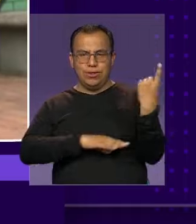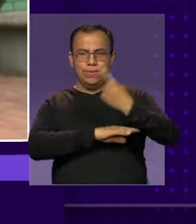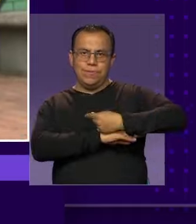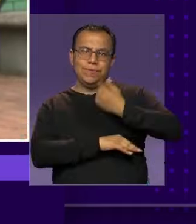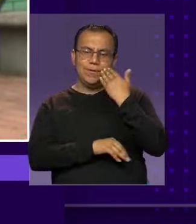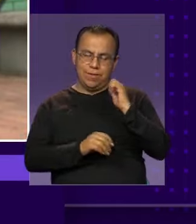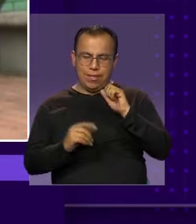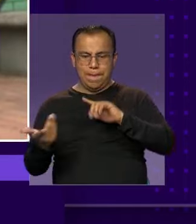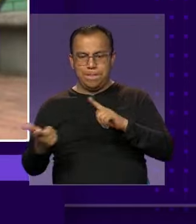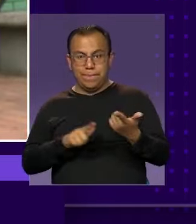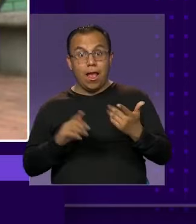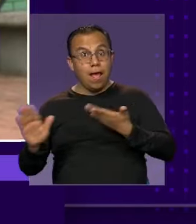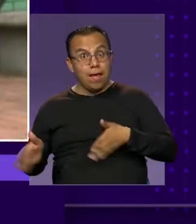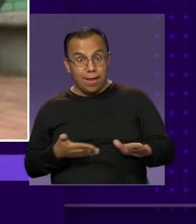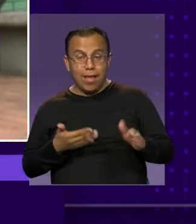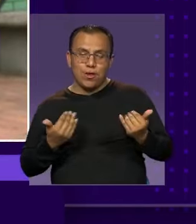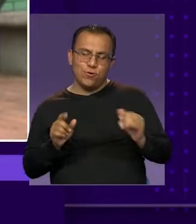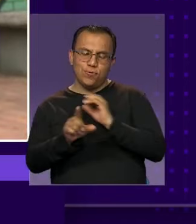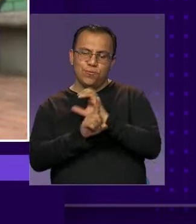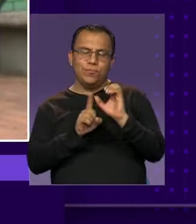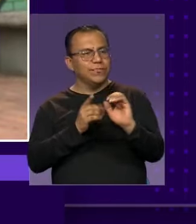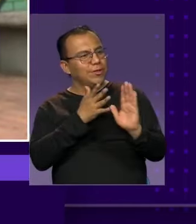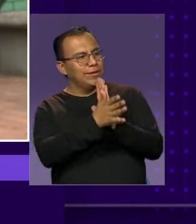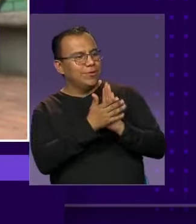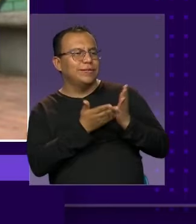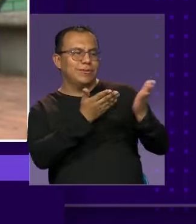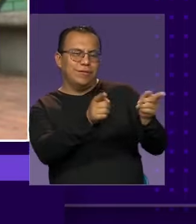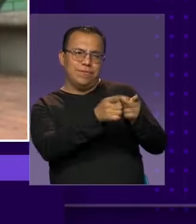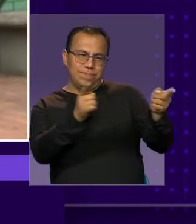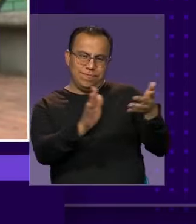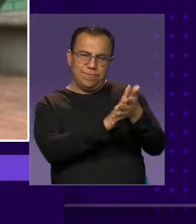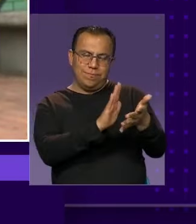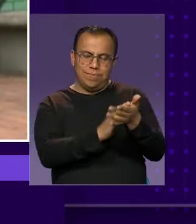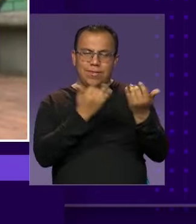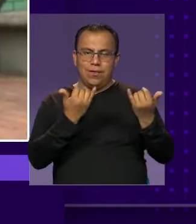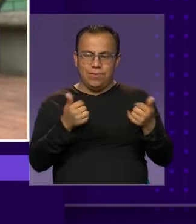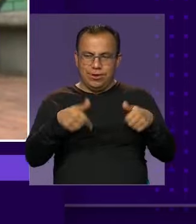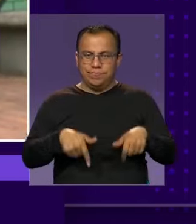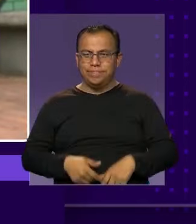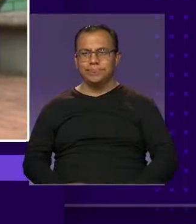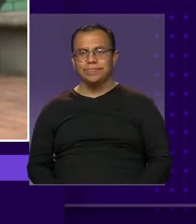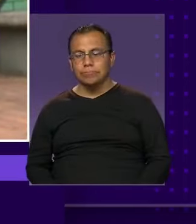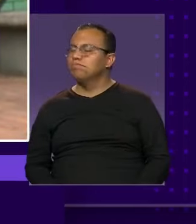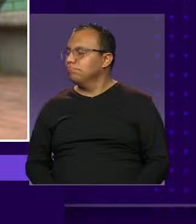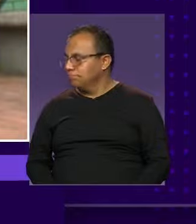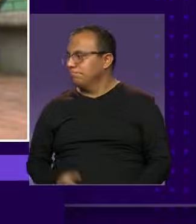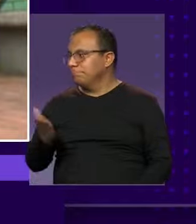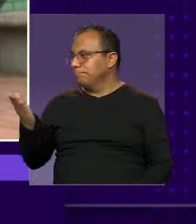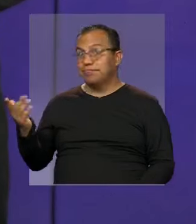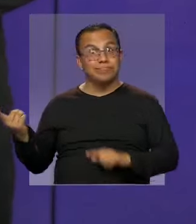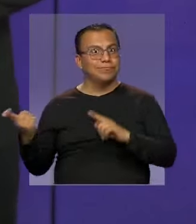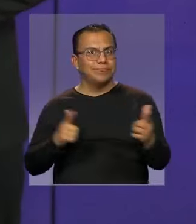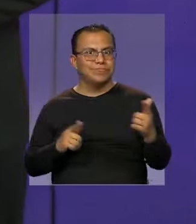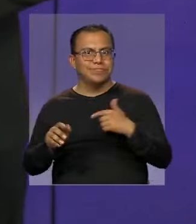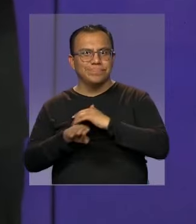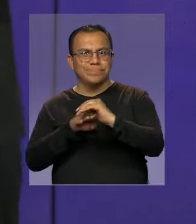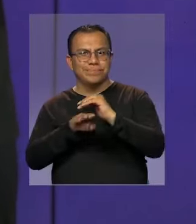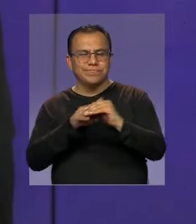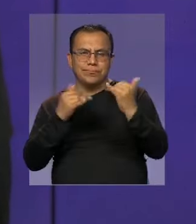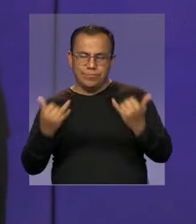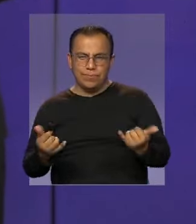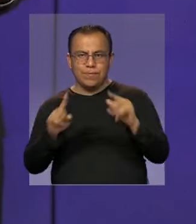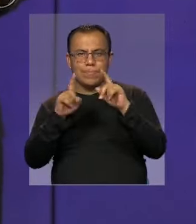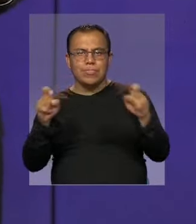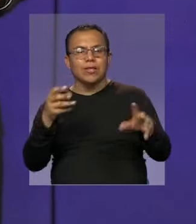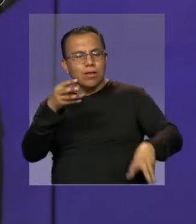con planes culturales. Esta es toda la información, Cristian. Continúe usted con más de Ahora. Por supuesto, ya están hechas las invitaciones y tenemos